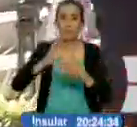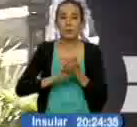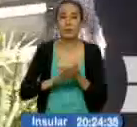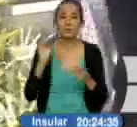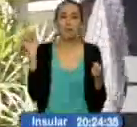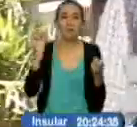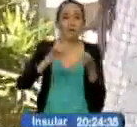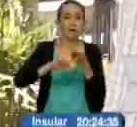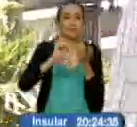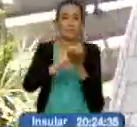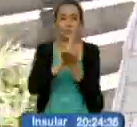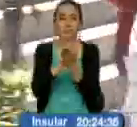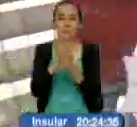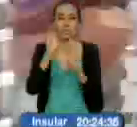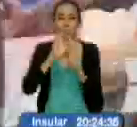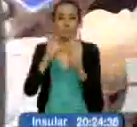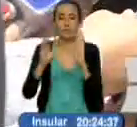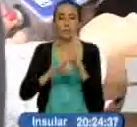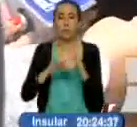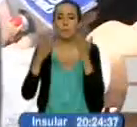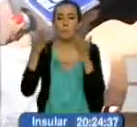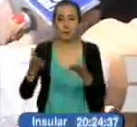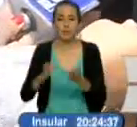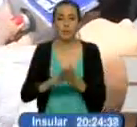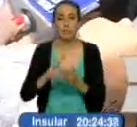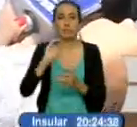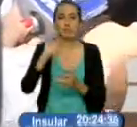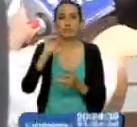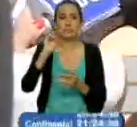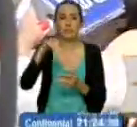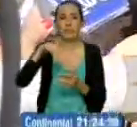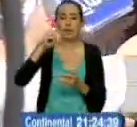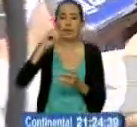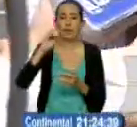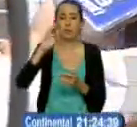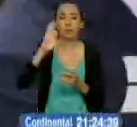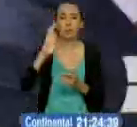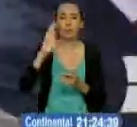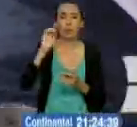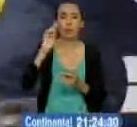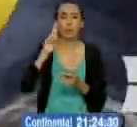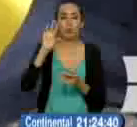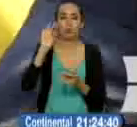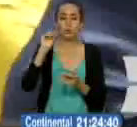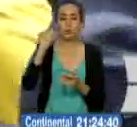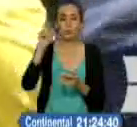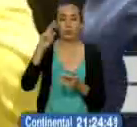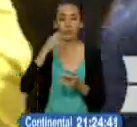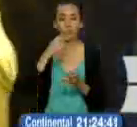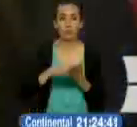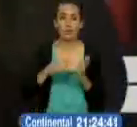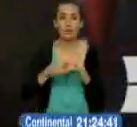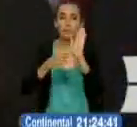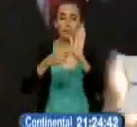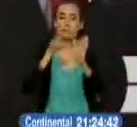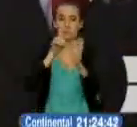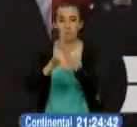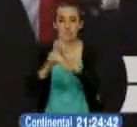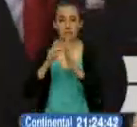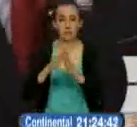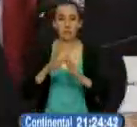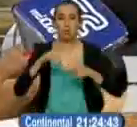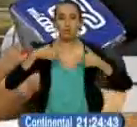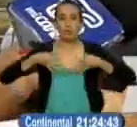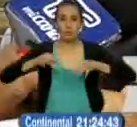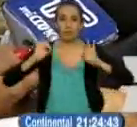ex asambleísta César Montúfar, quien señaló que su presencia se debe a una de las denuncias que presentó en febrero en contra del vicepresidente Jorge